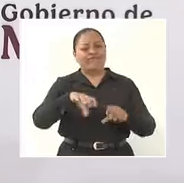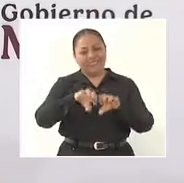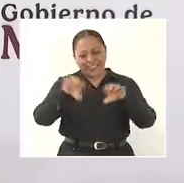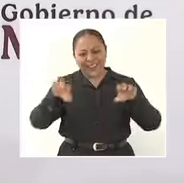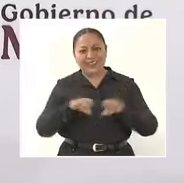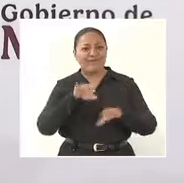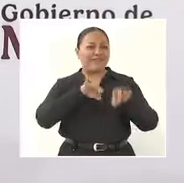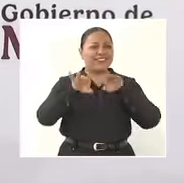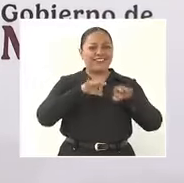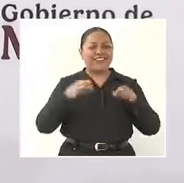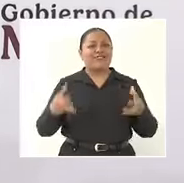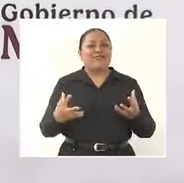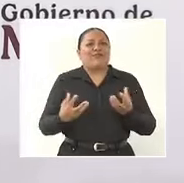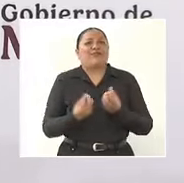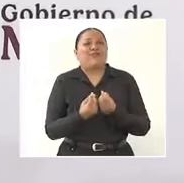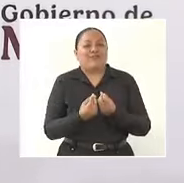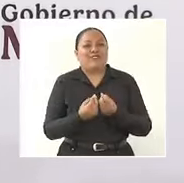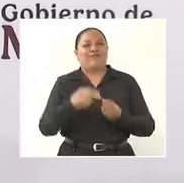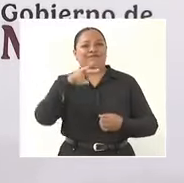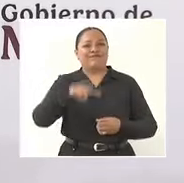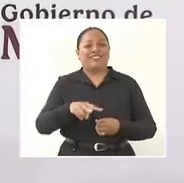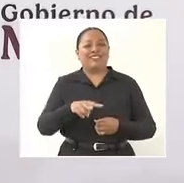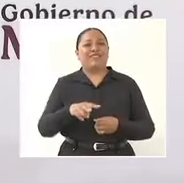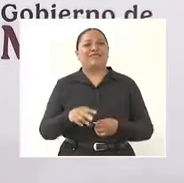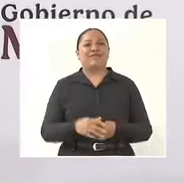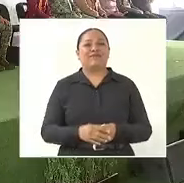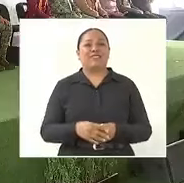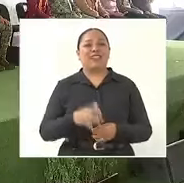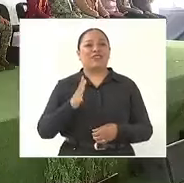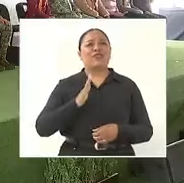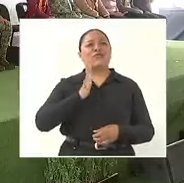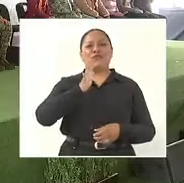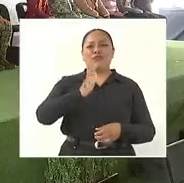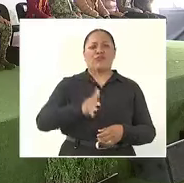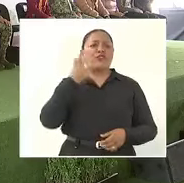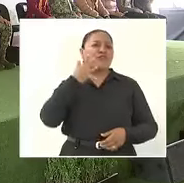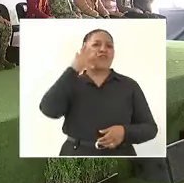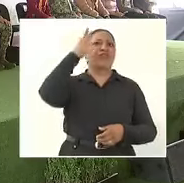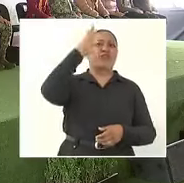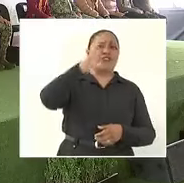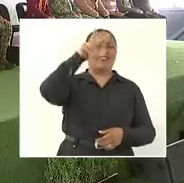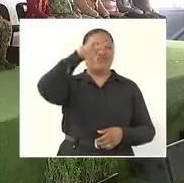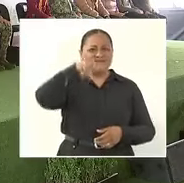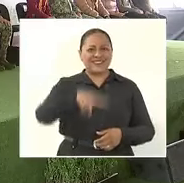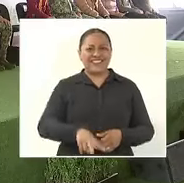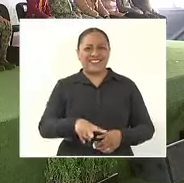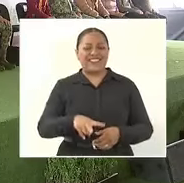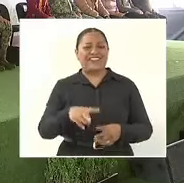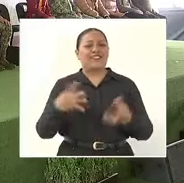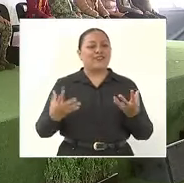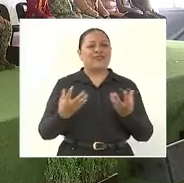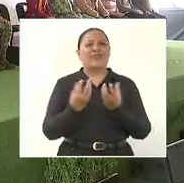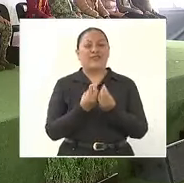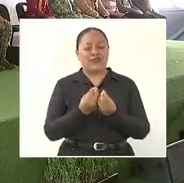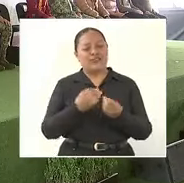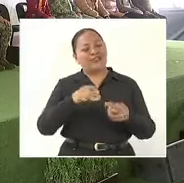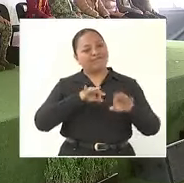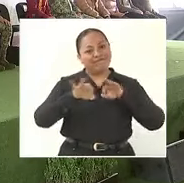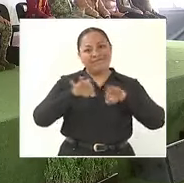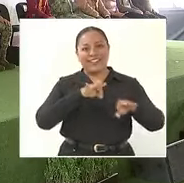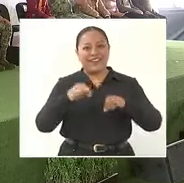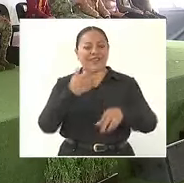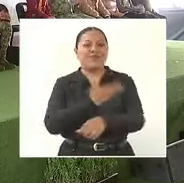El porvenir próspero no llega, se construye, y compartimos ese objetivo con usted, señora presidenta.